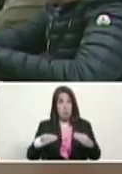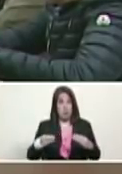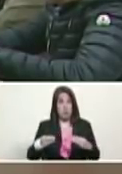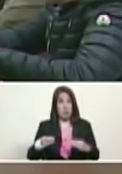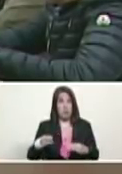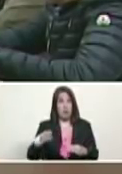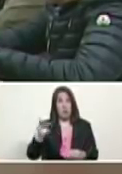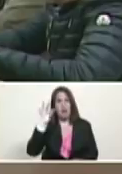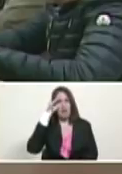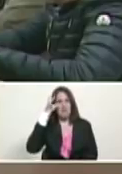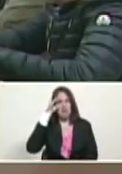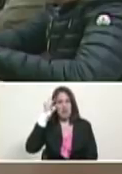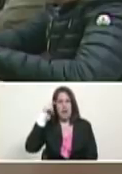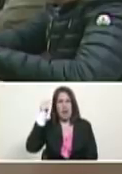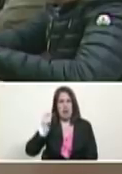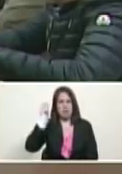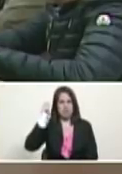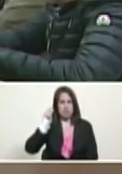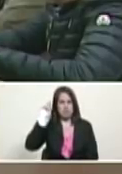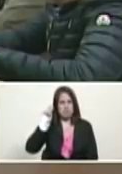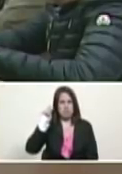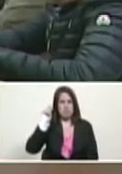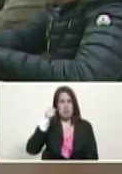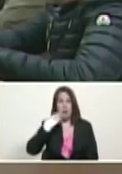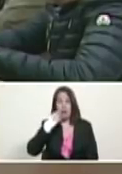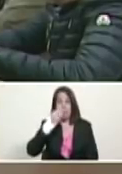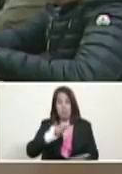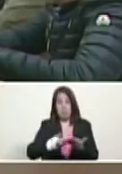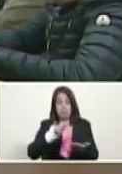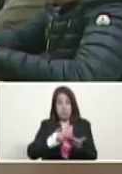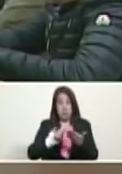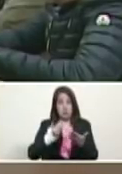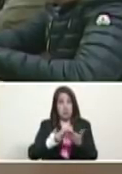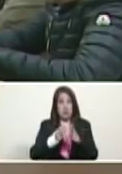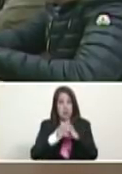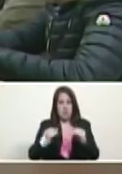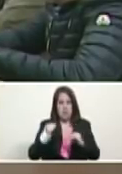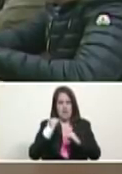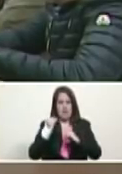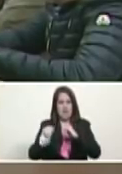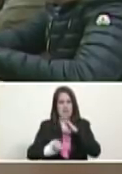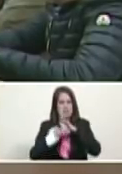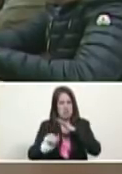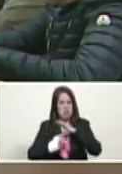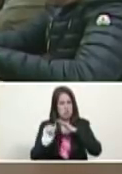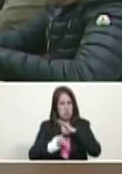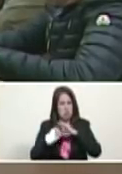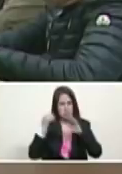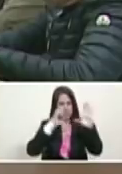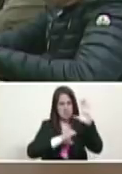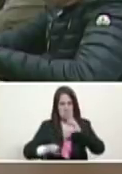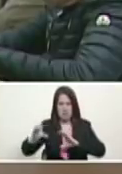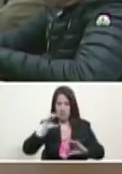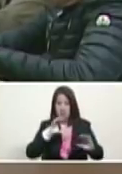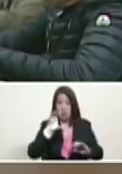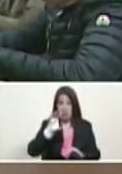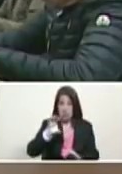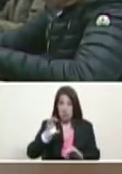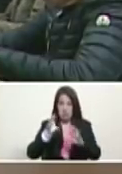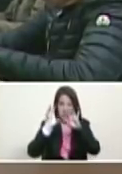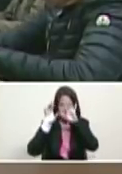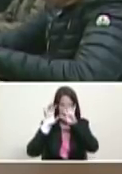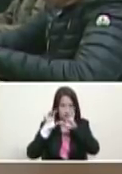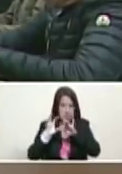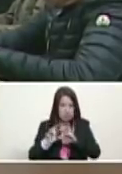y del Consejo Científico Nacional y de los institutos científicos del país. Porque vamos a desgranar para que ustedes sepan